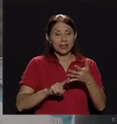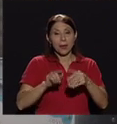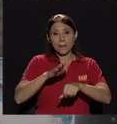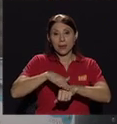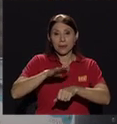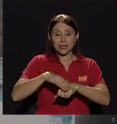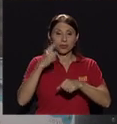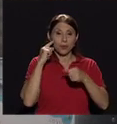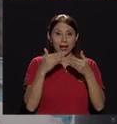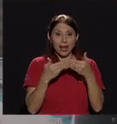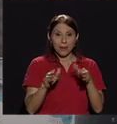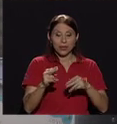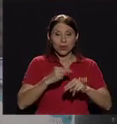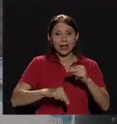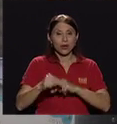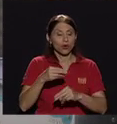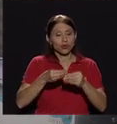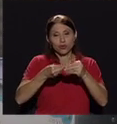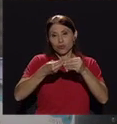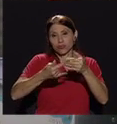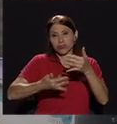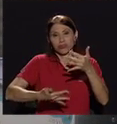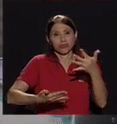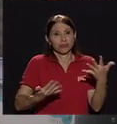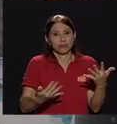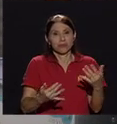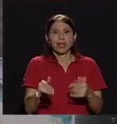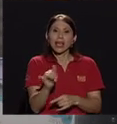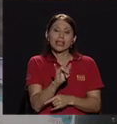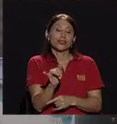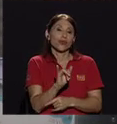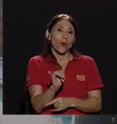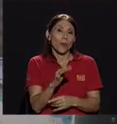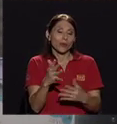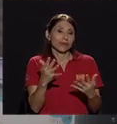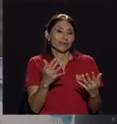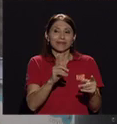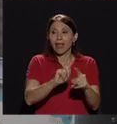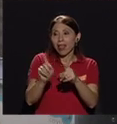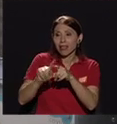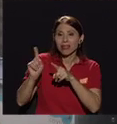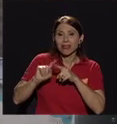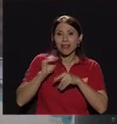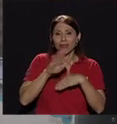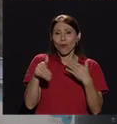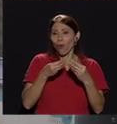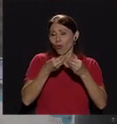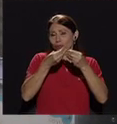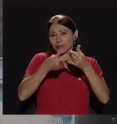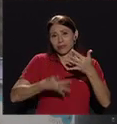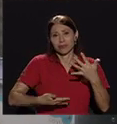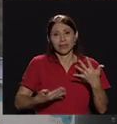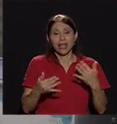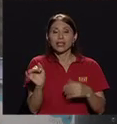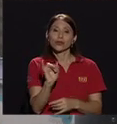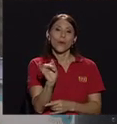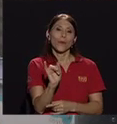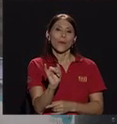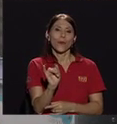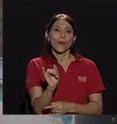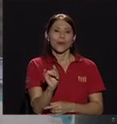la apertura de negocios, en fin, es como en botica, ¿verdad? Y es como si